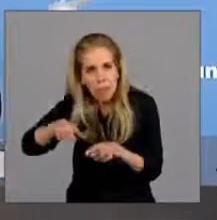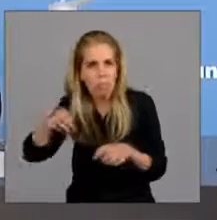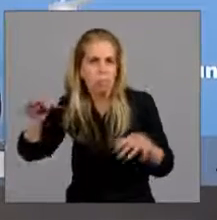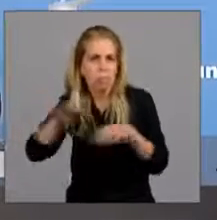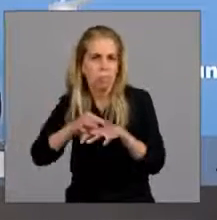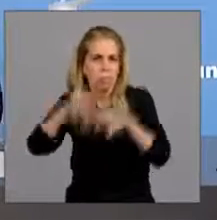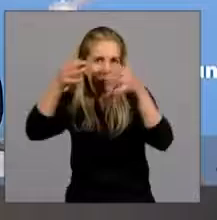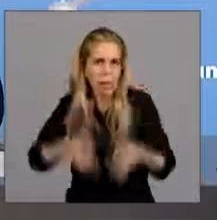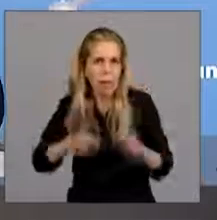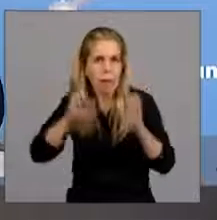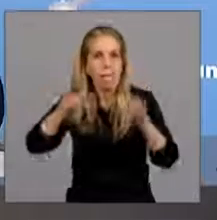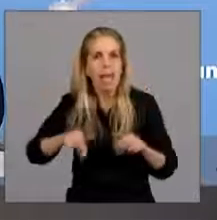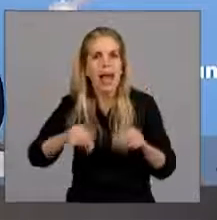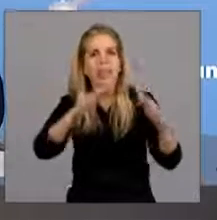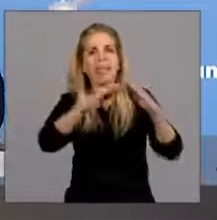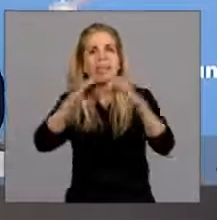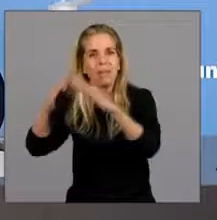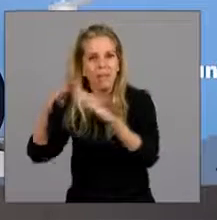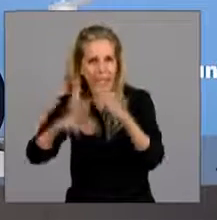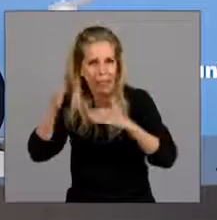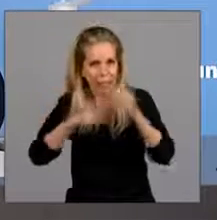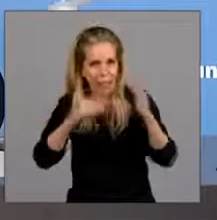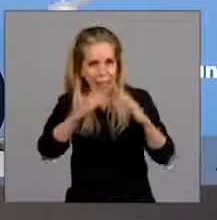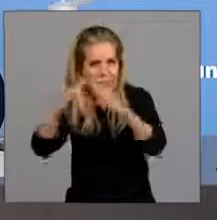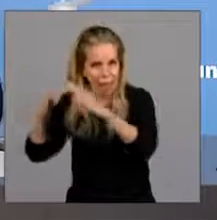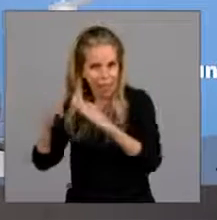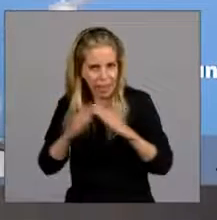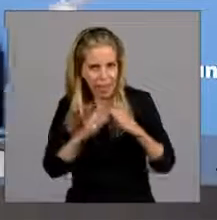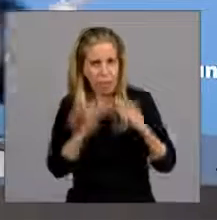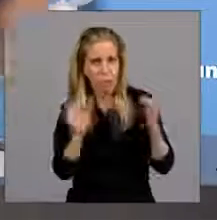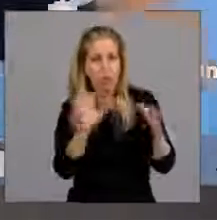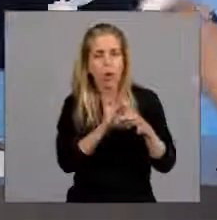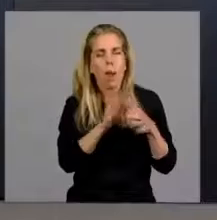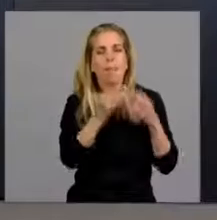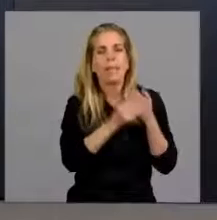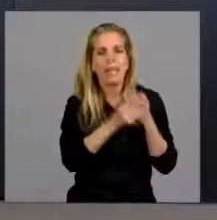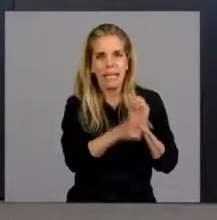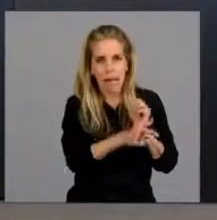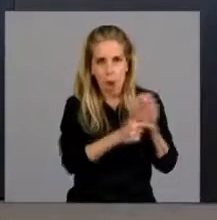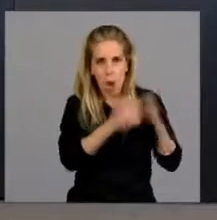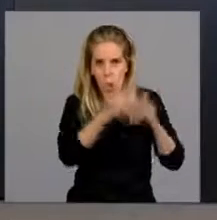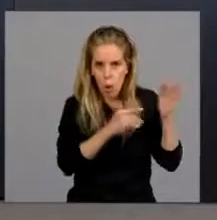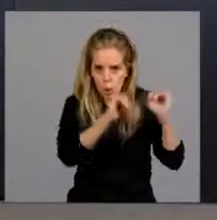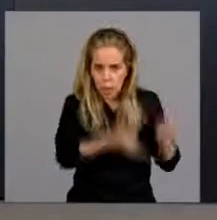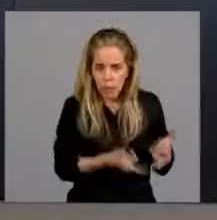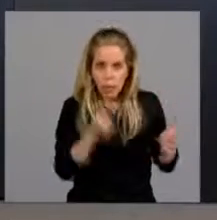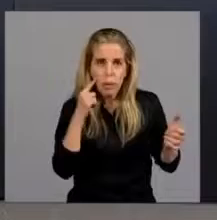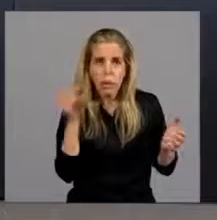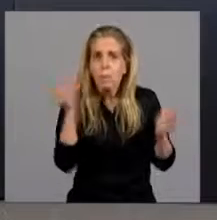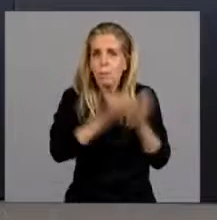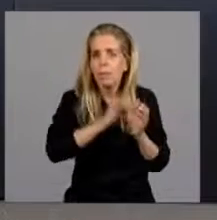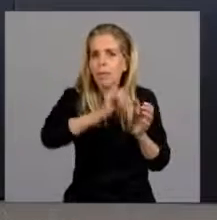viviendas que estamos lanzando con María Eugenia Bielsa, con su ministerio, incluyamos como prioritario